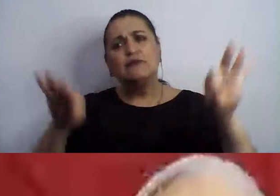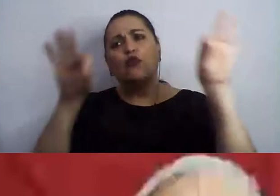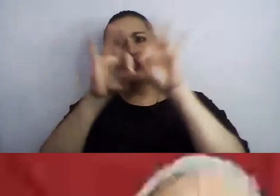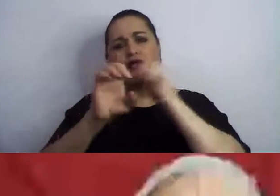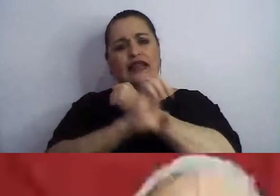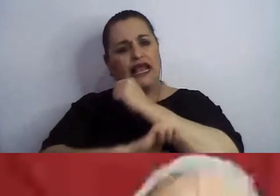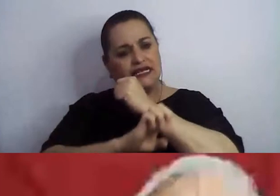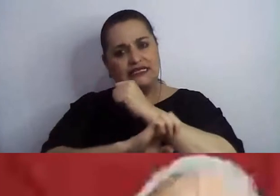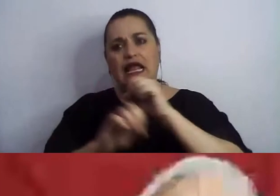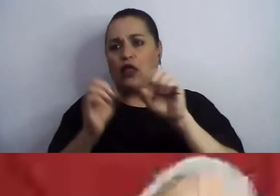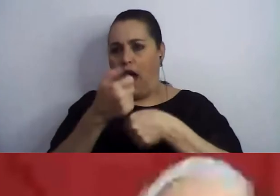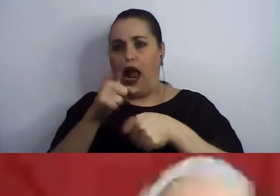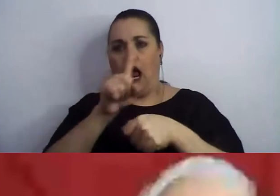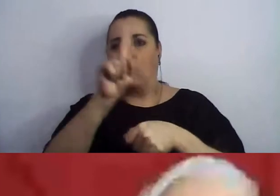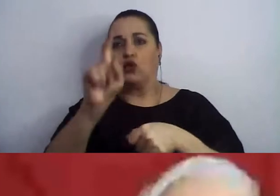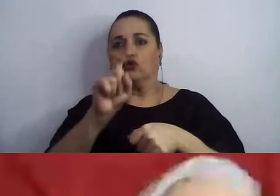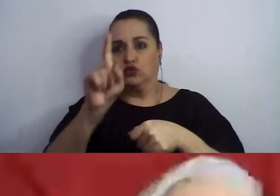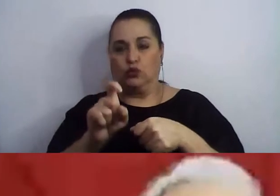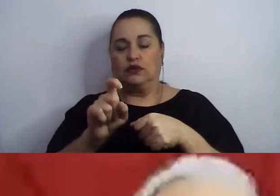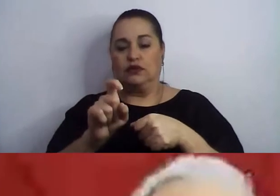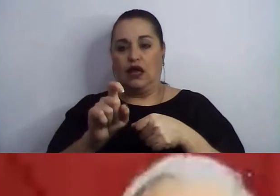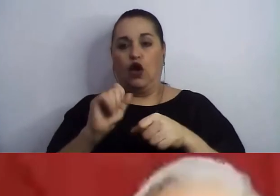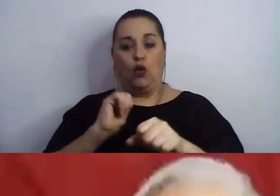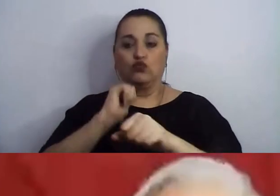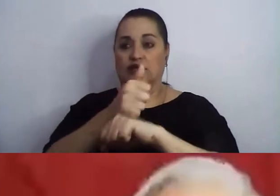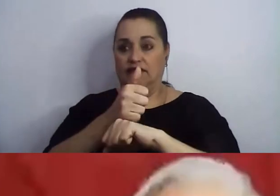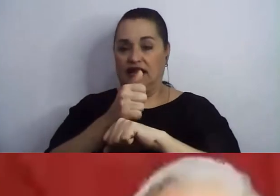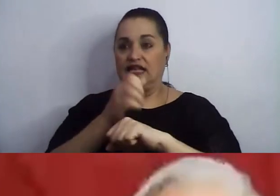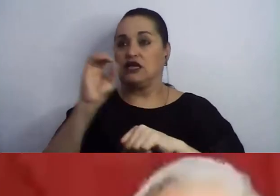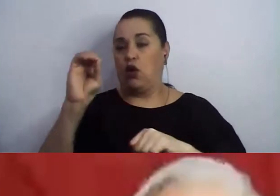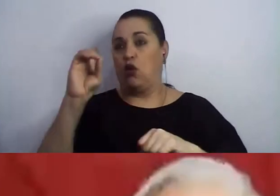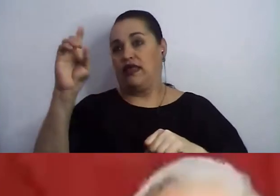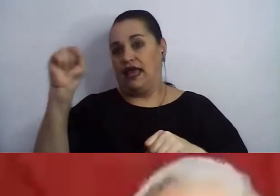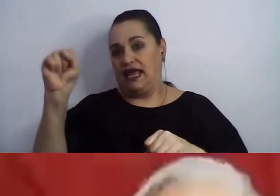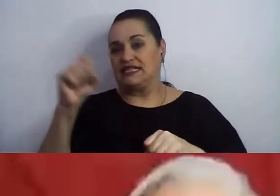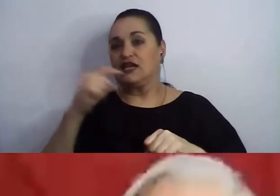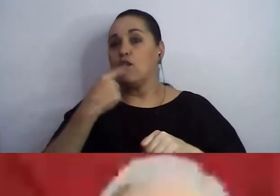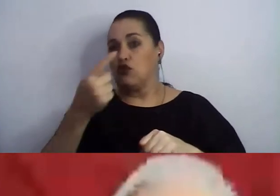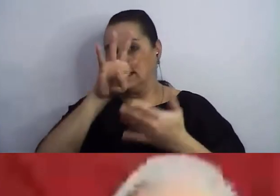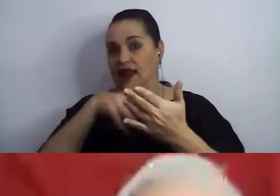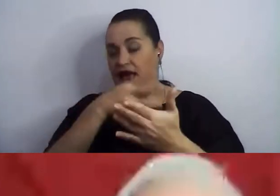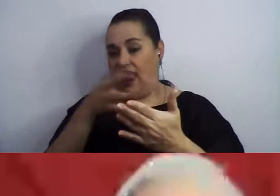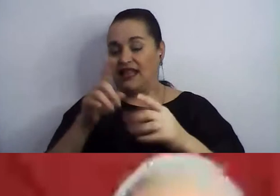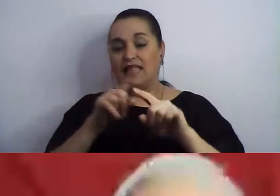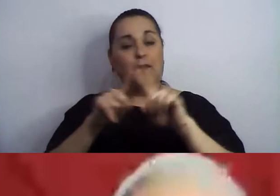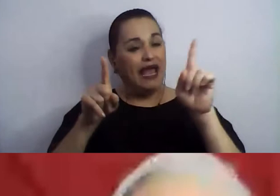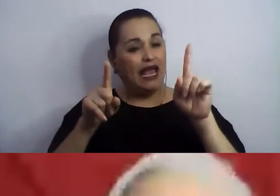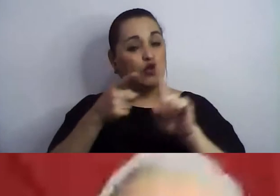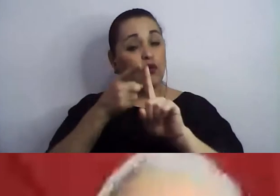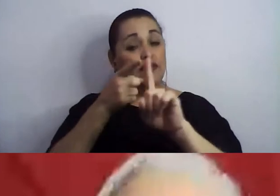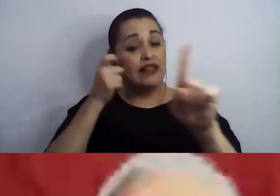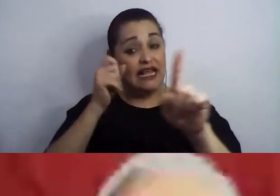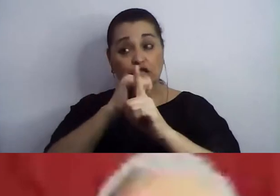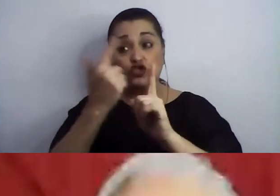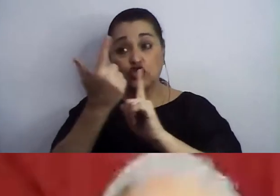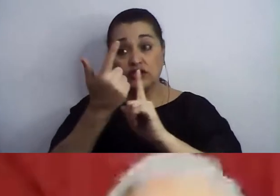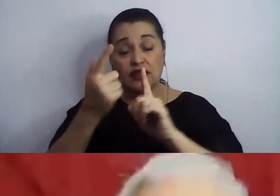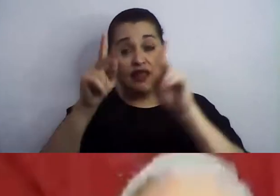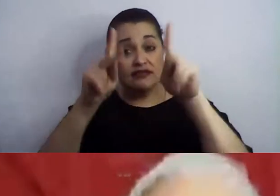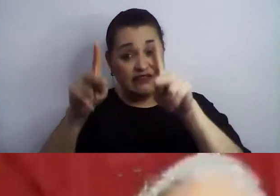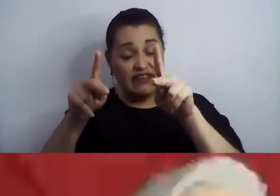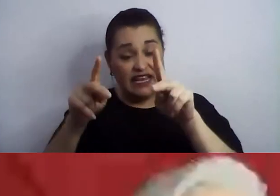haga esa consulta, como le establece muy bien los ODS en la agenda, pero también es que desde la sociedad civil se